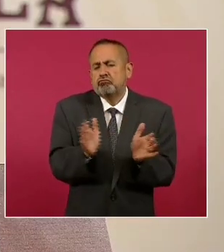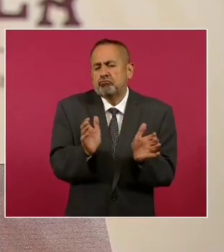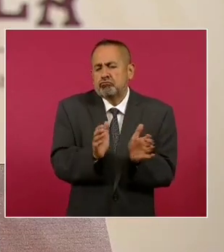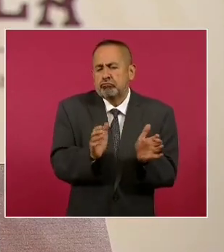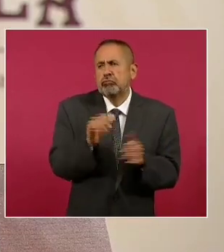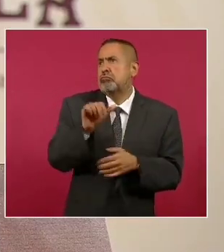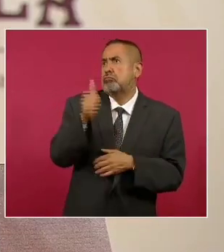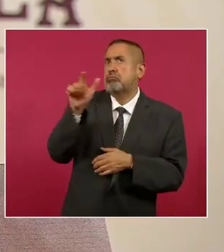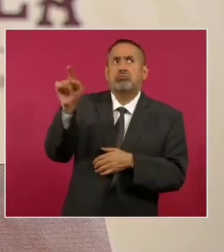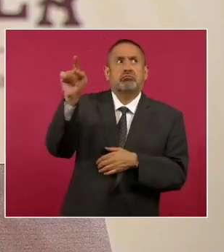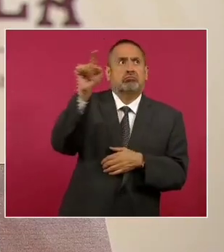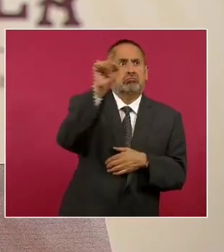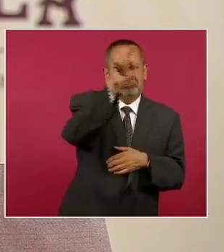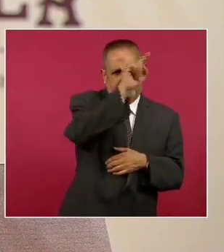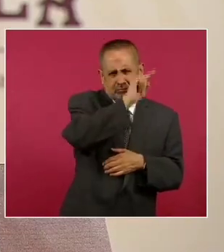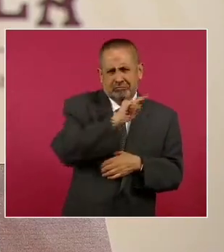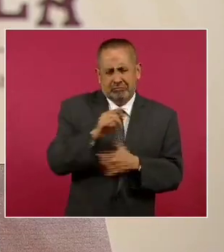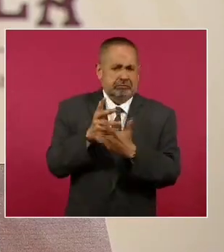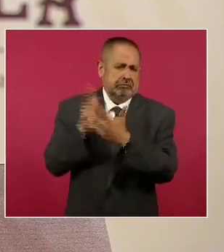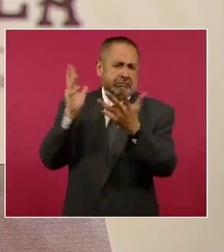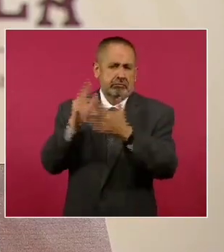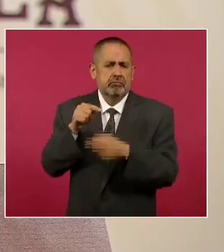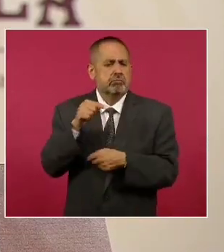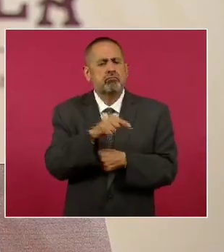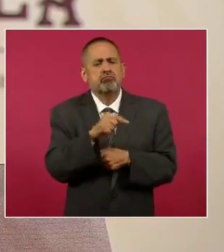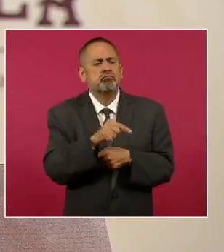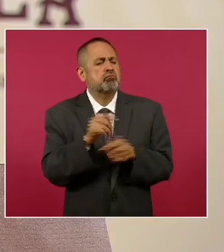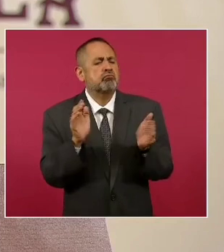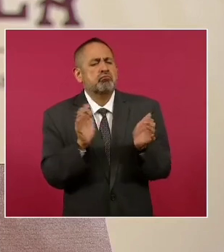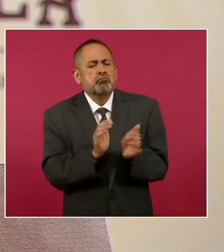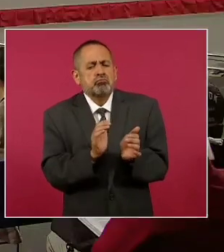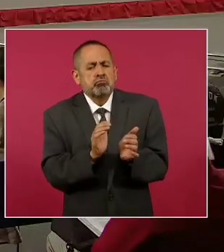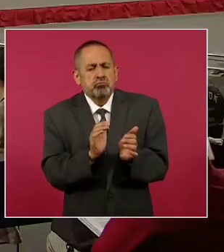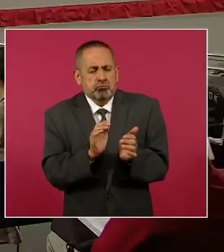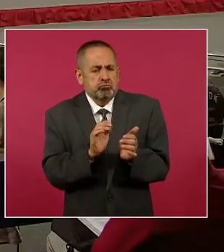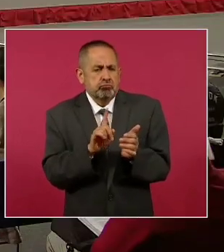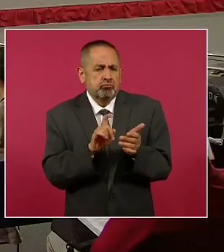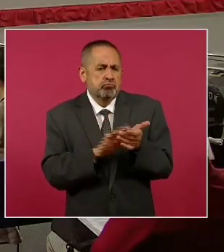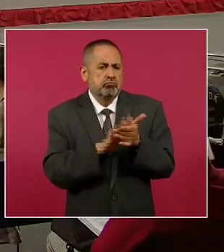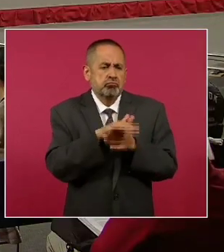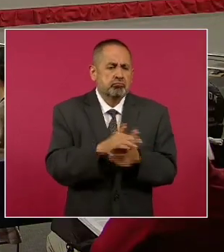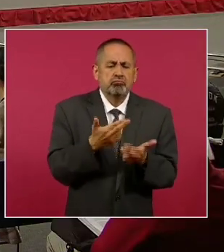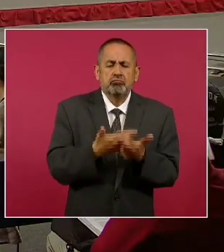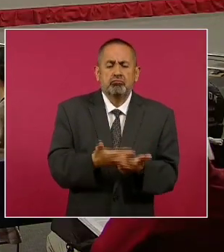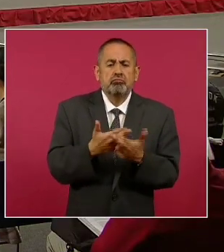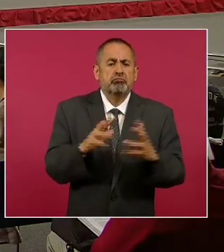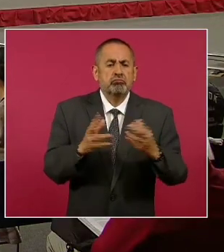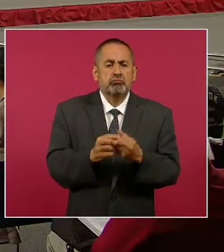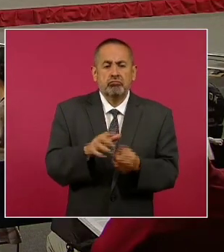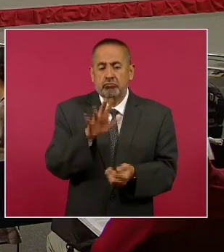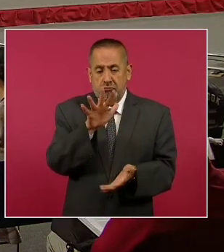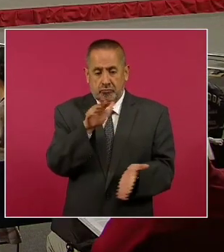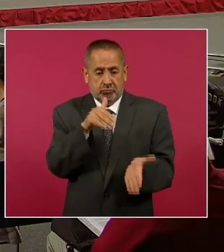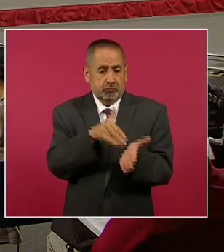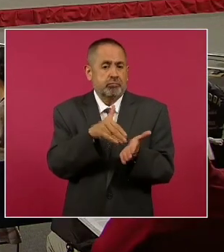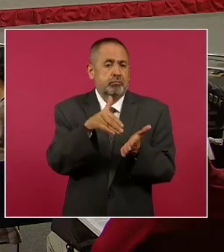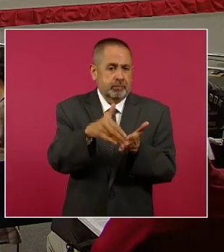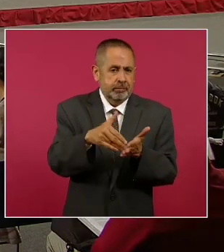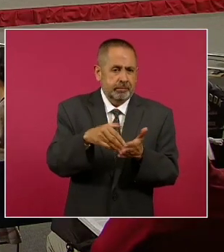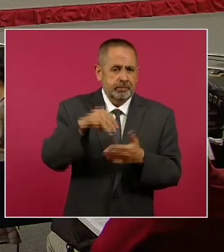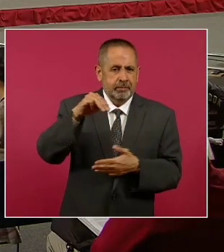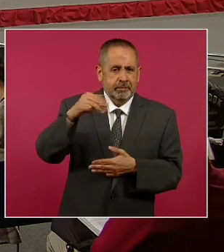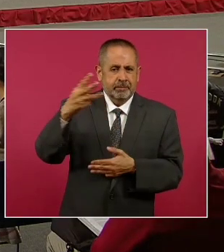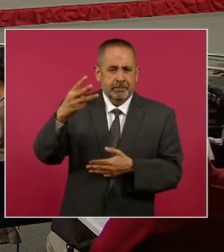presas, 210 presas que tenemos en el país. Es de las más pequeñas, puede almacenar hasta 50 millones de metros